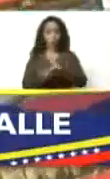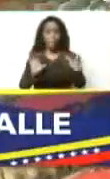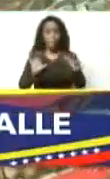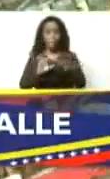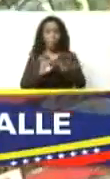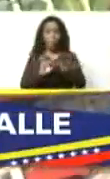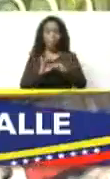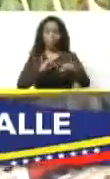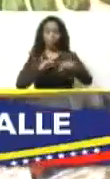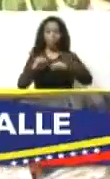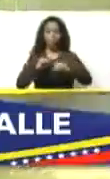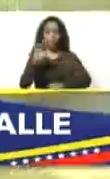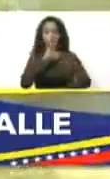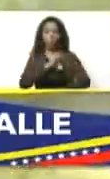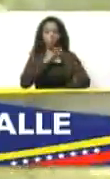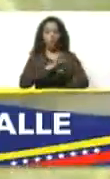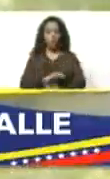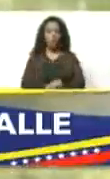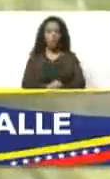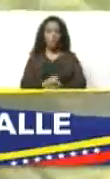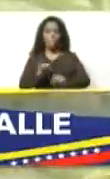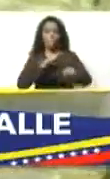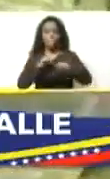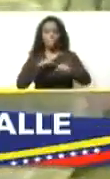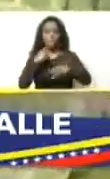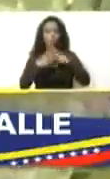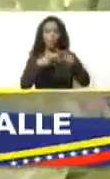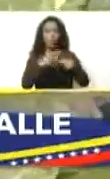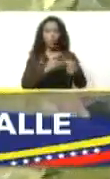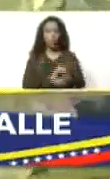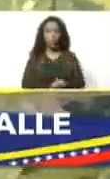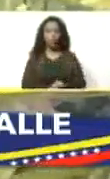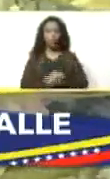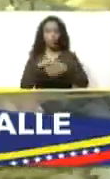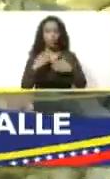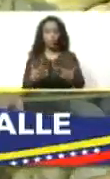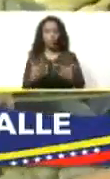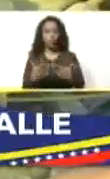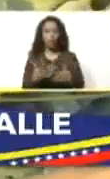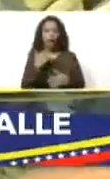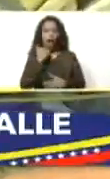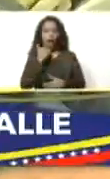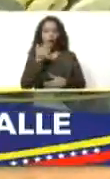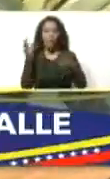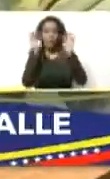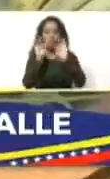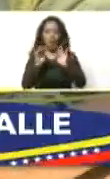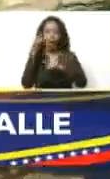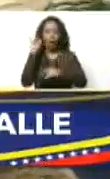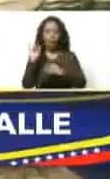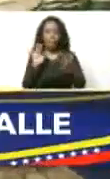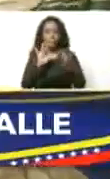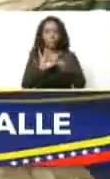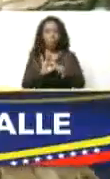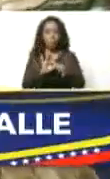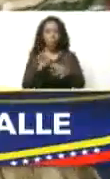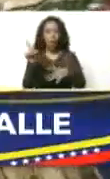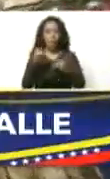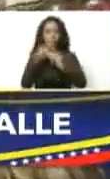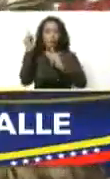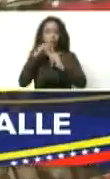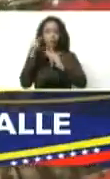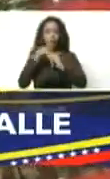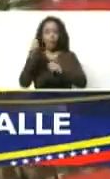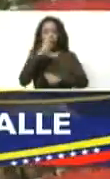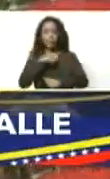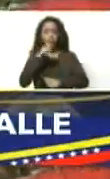articulación con los movimientos sociales, los movimientos productivos, que de alguna forma se encuentran articulados en la plataforma para